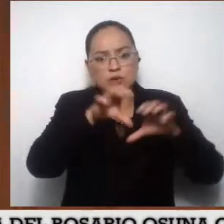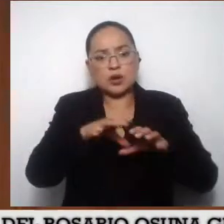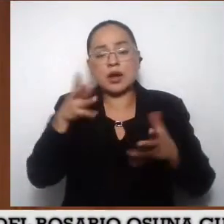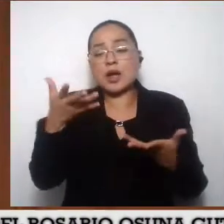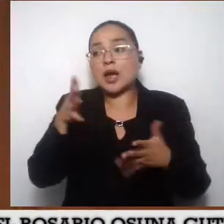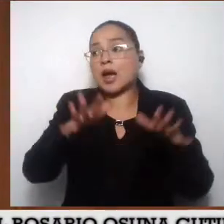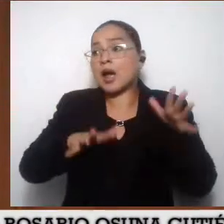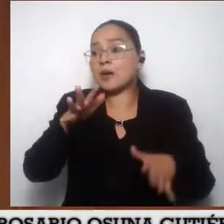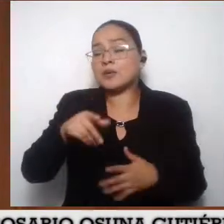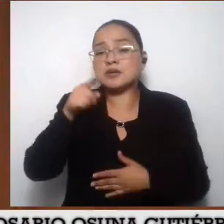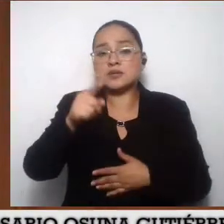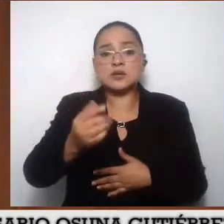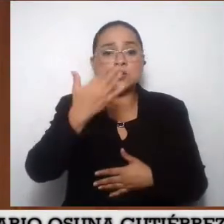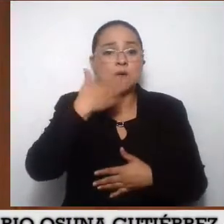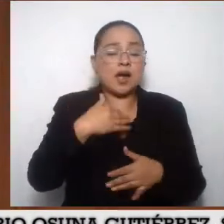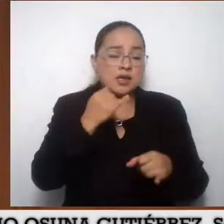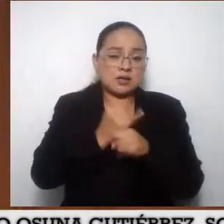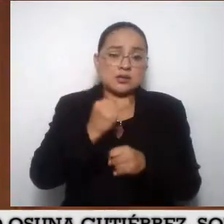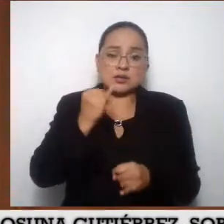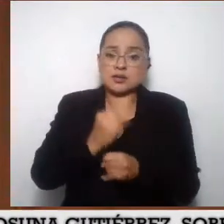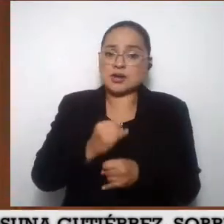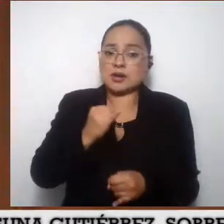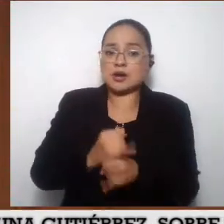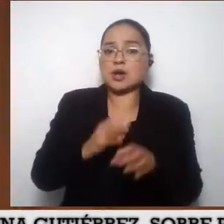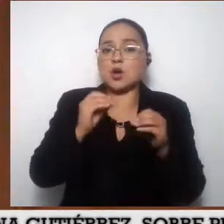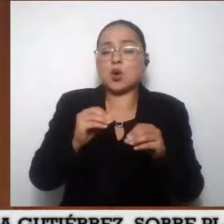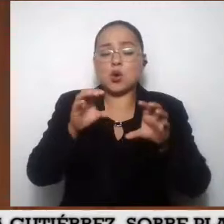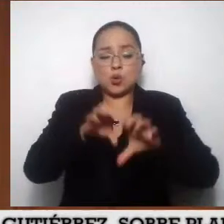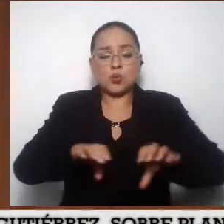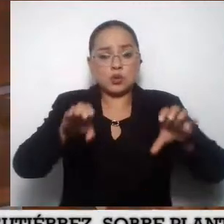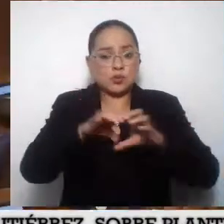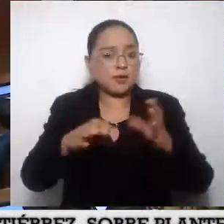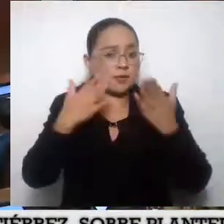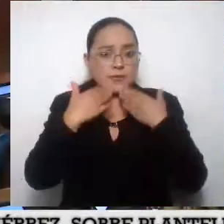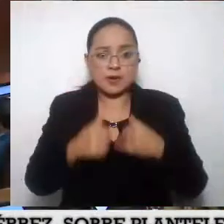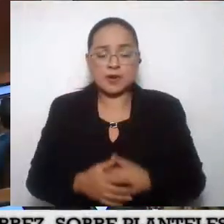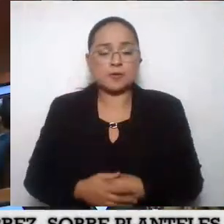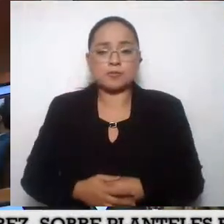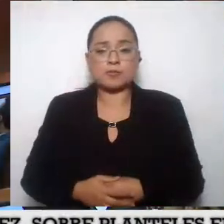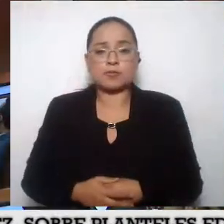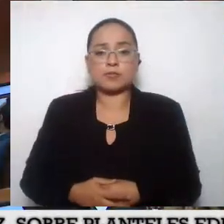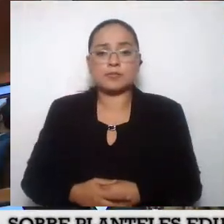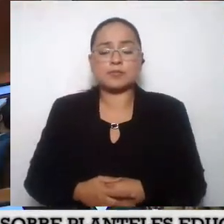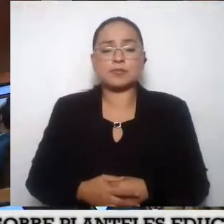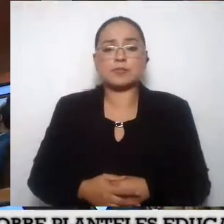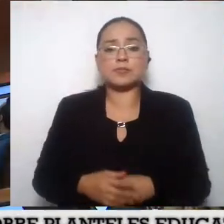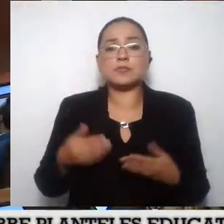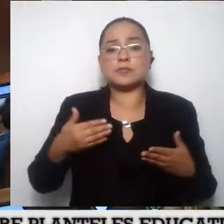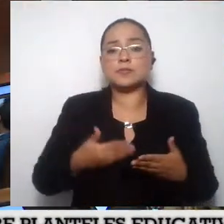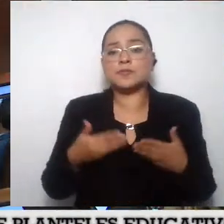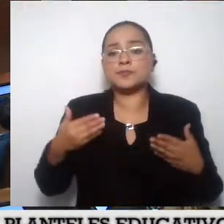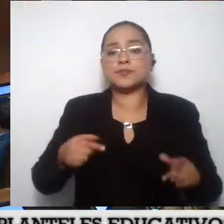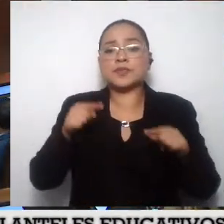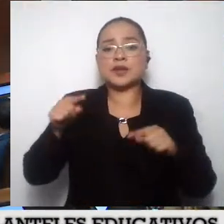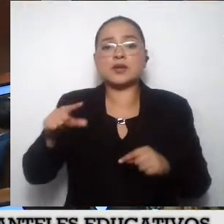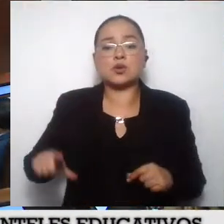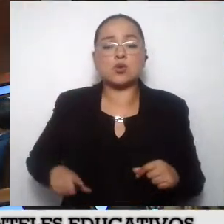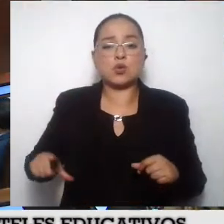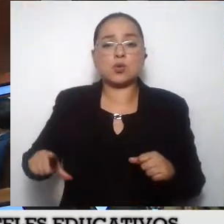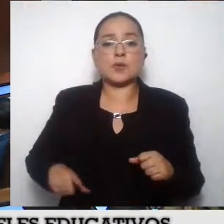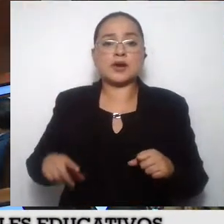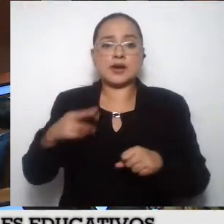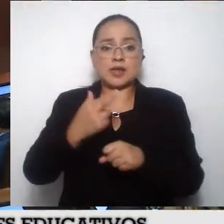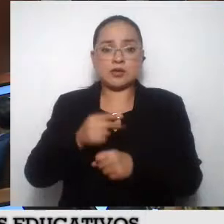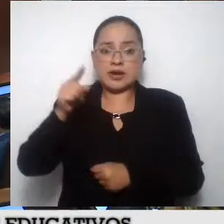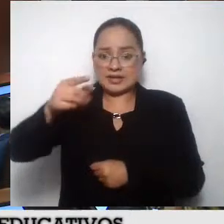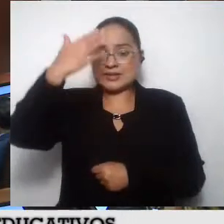con acceso a internet ni equipo de cómputo. Hoy tenemos un gobernador que conoce